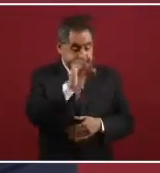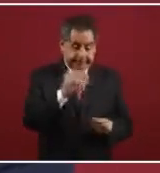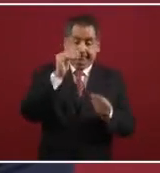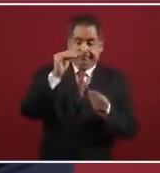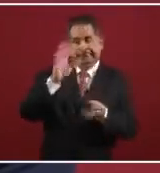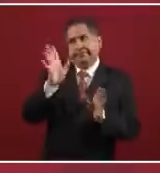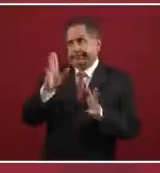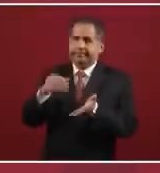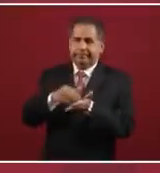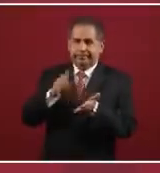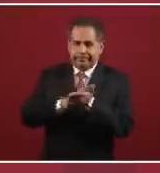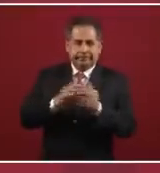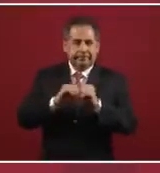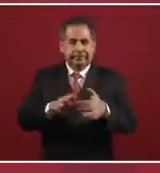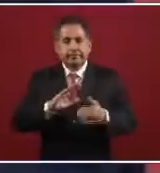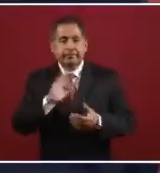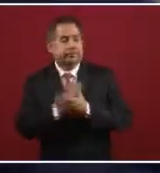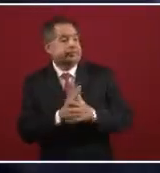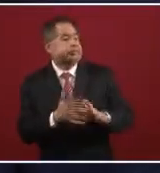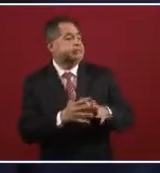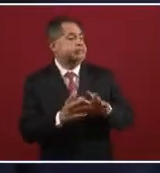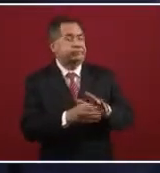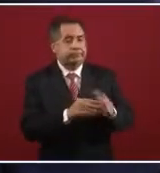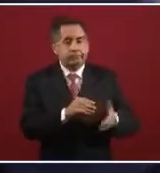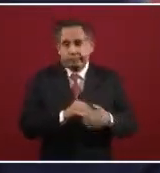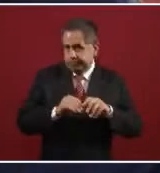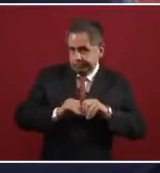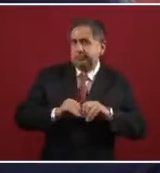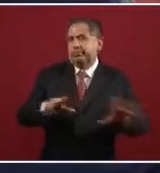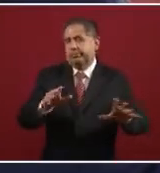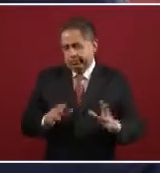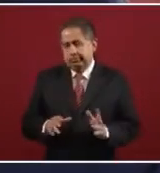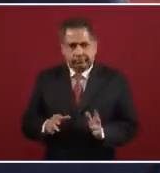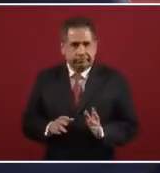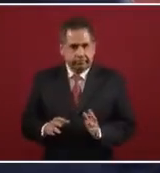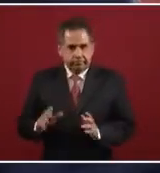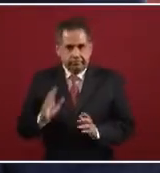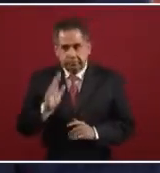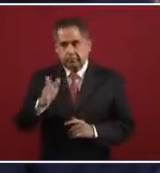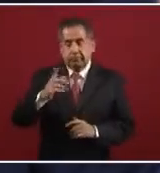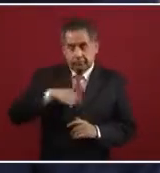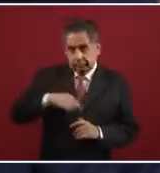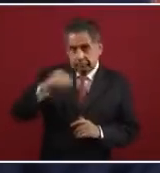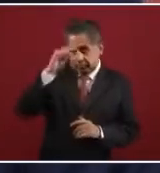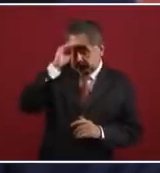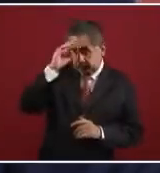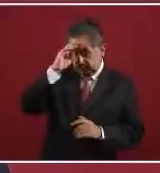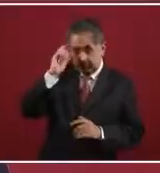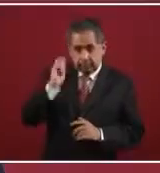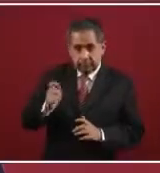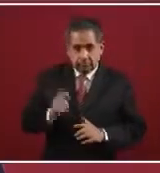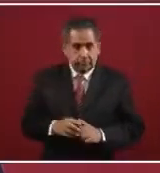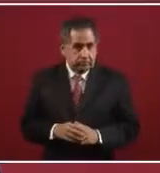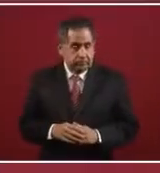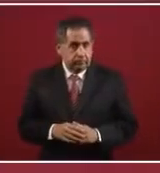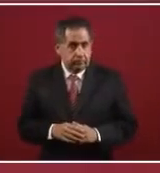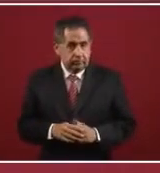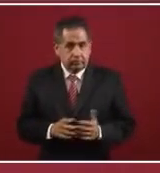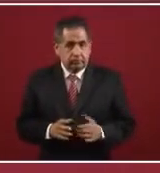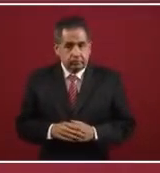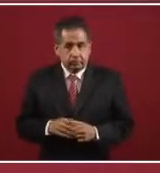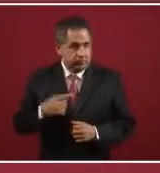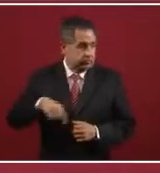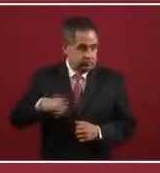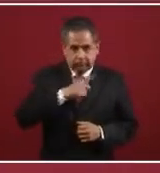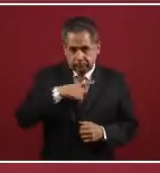O sea, aunque esté traspapelada, porque además pienso, esto lo deben